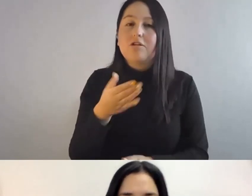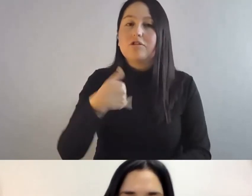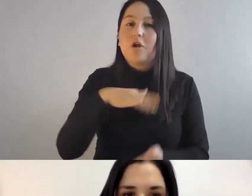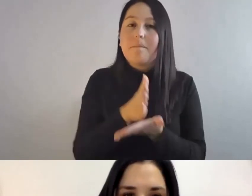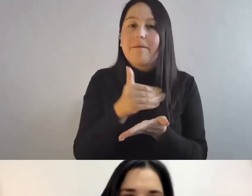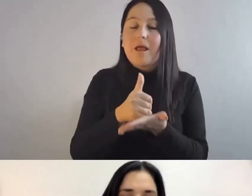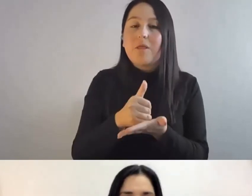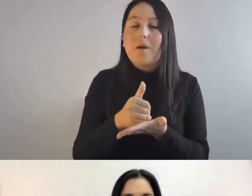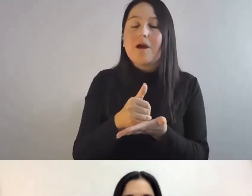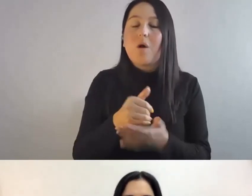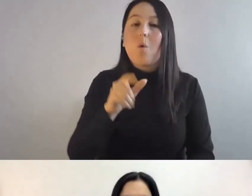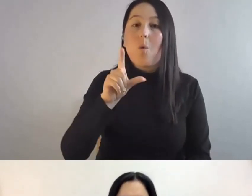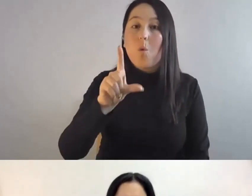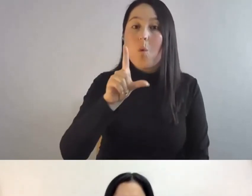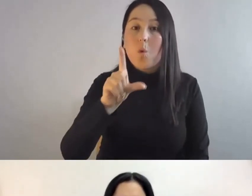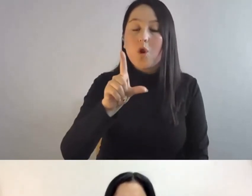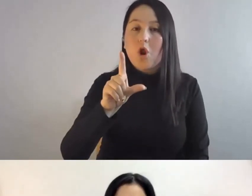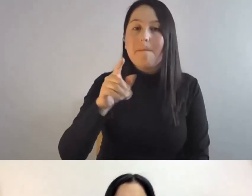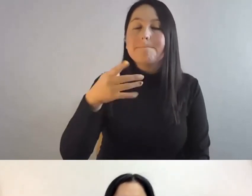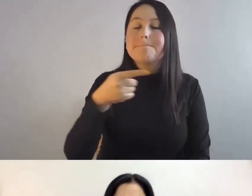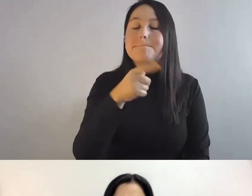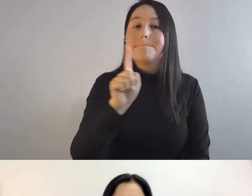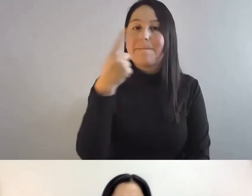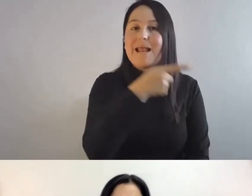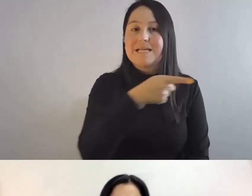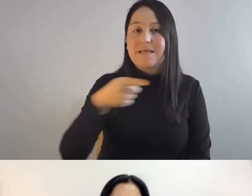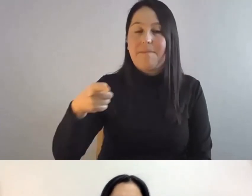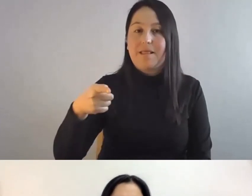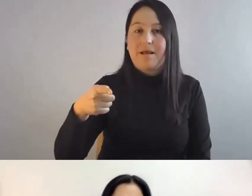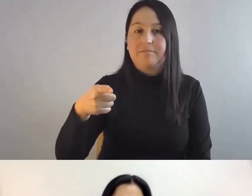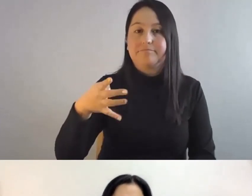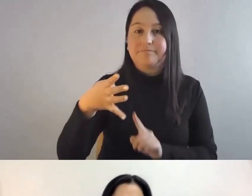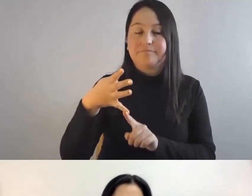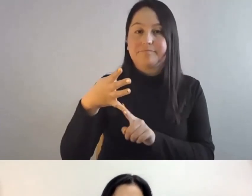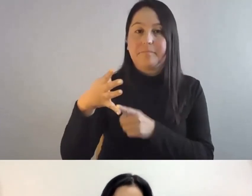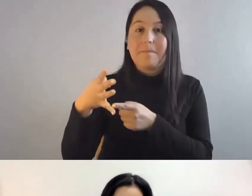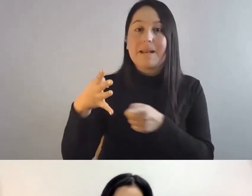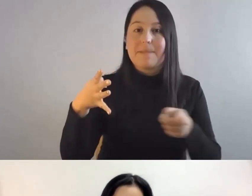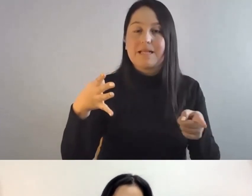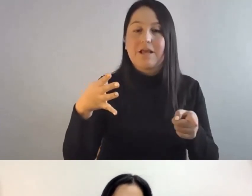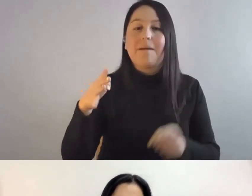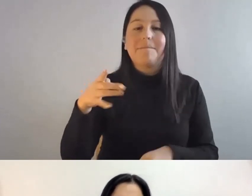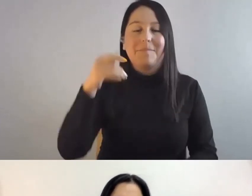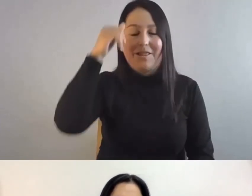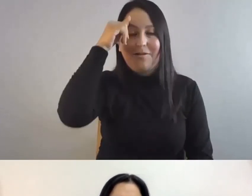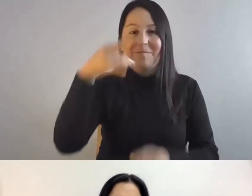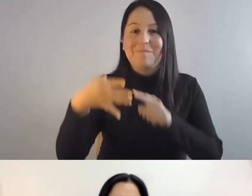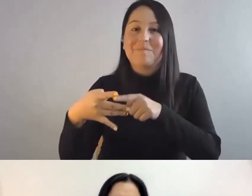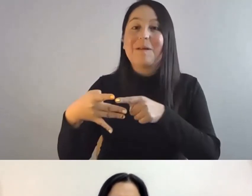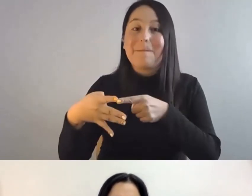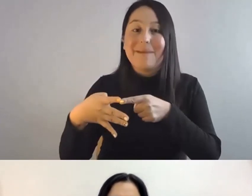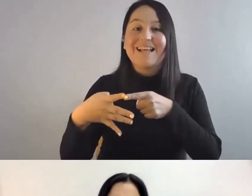julio. ¿Ya? Así que la idea nuestra es tener el curso, ¿cierto?, a